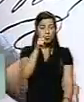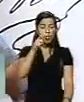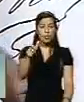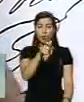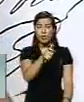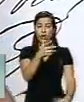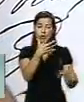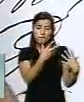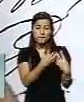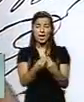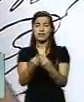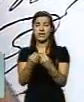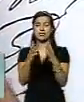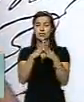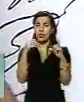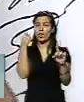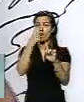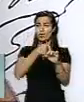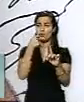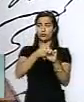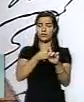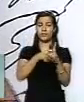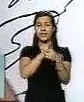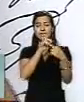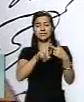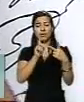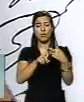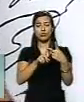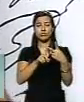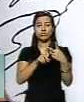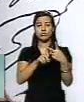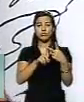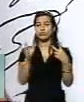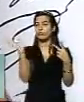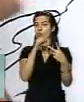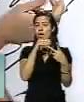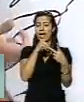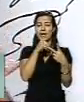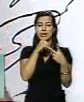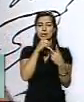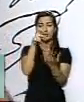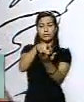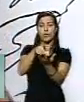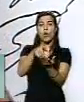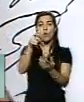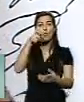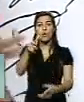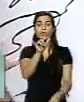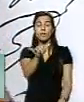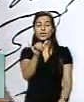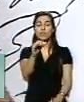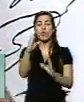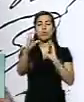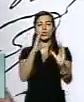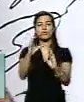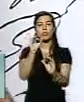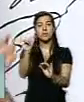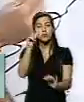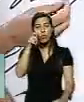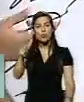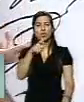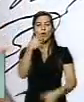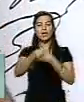comunicación sus propias luchas. Y lo otro es que no hay intermediarios, que es el pueblo el que hace la comunicación, el que hace la noticia.